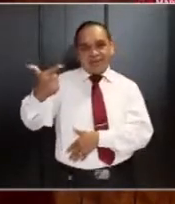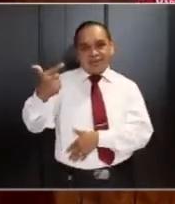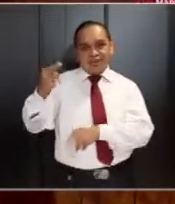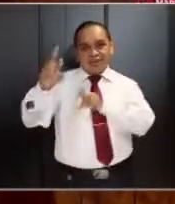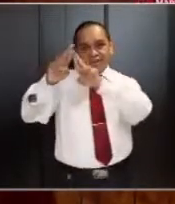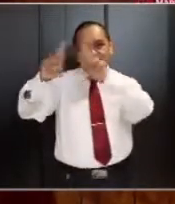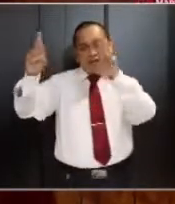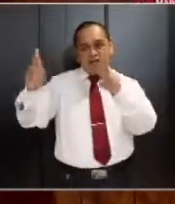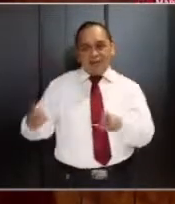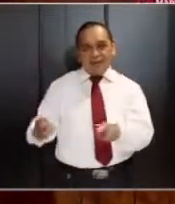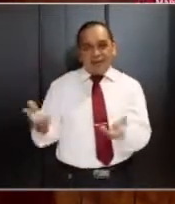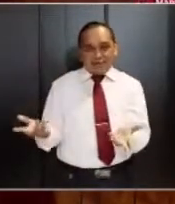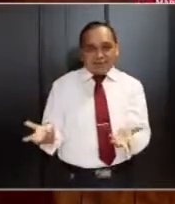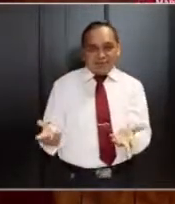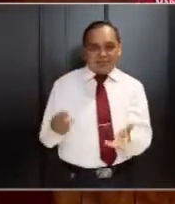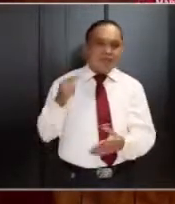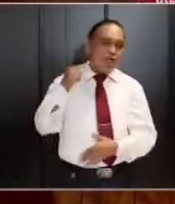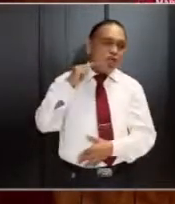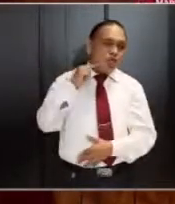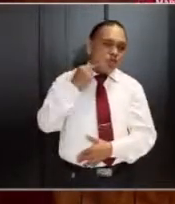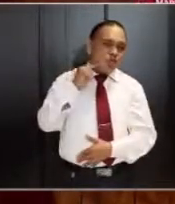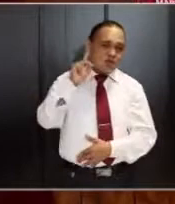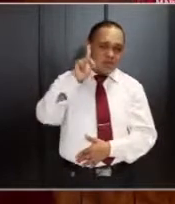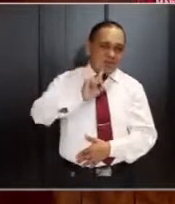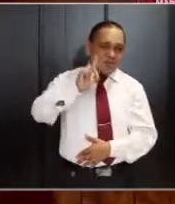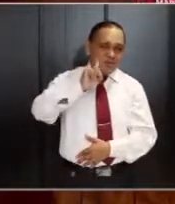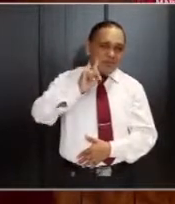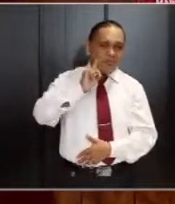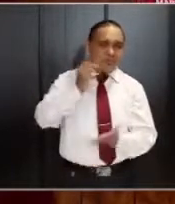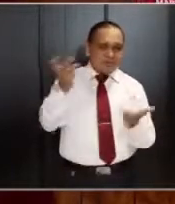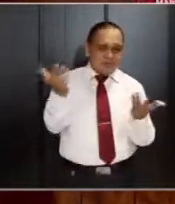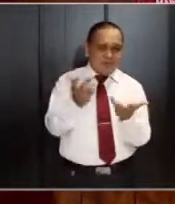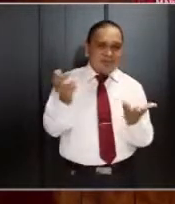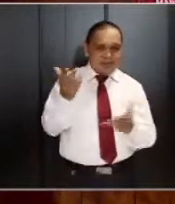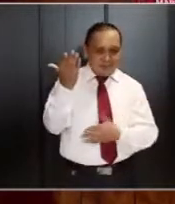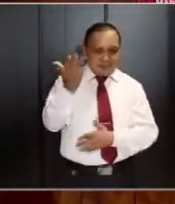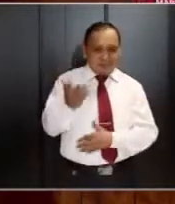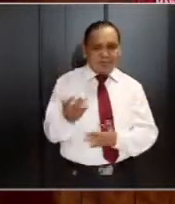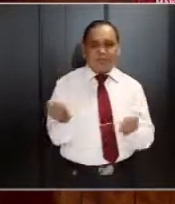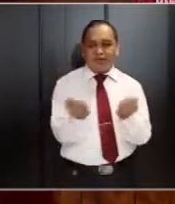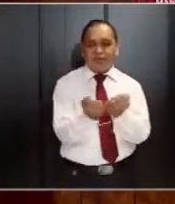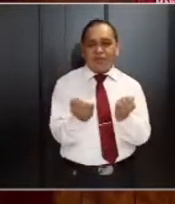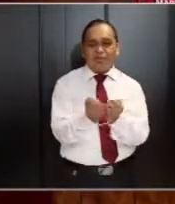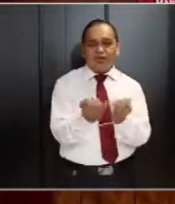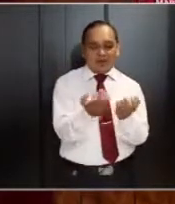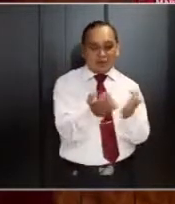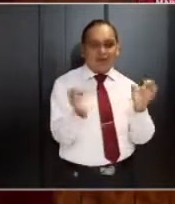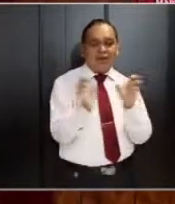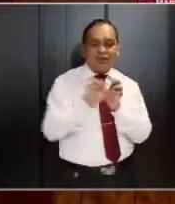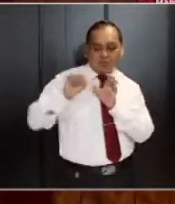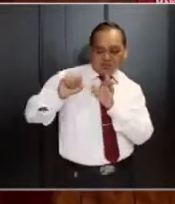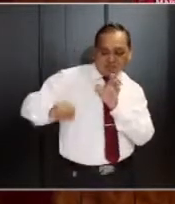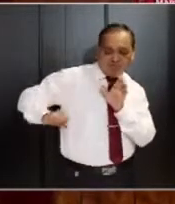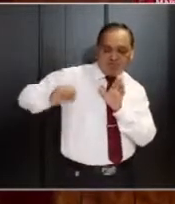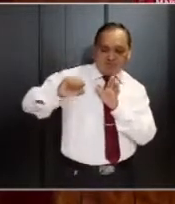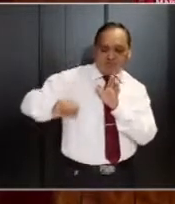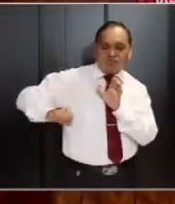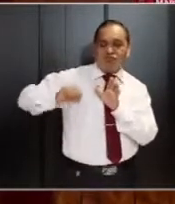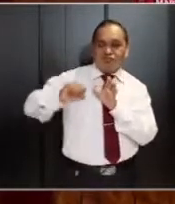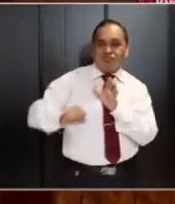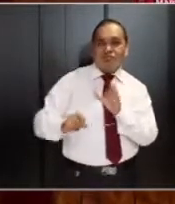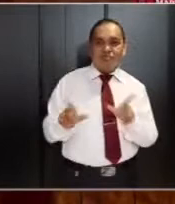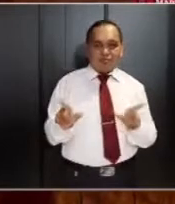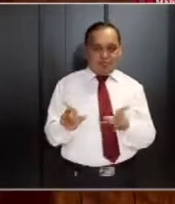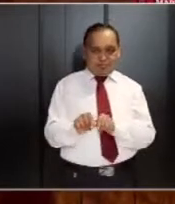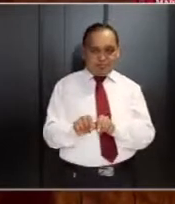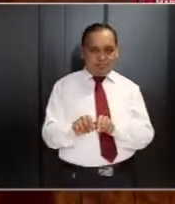trabajando nuestra notaria y con el equipo que está haciendo la rifa. Y bueno, para terminar en